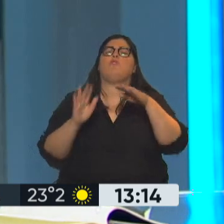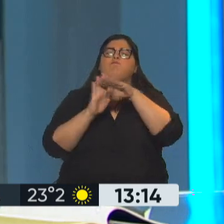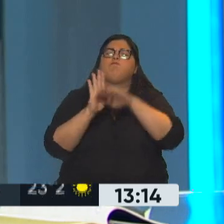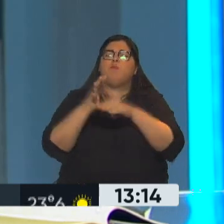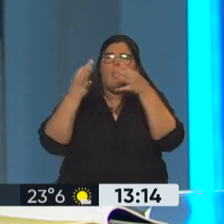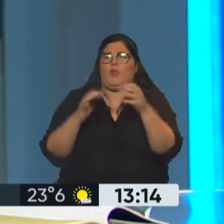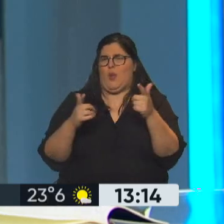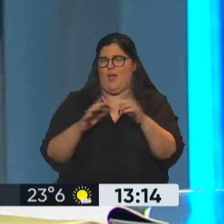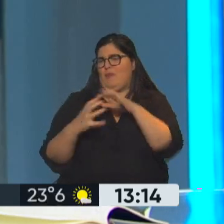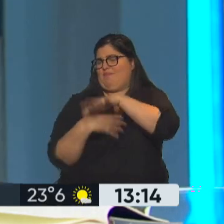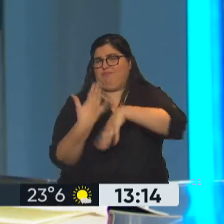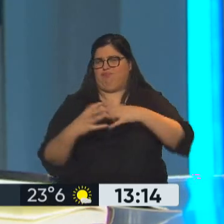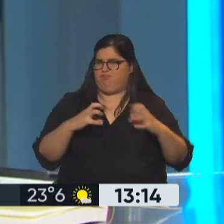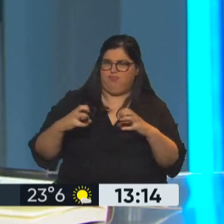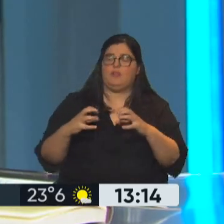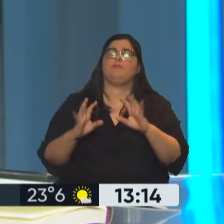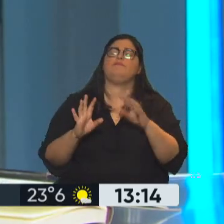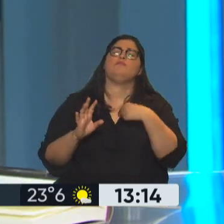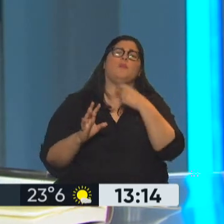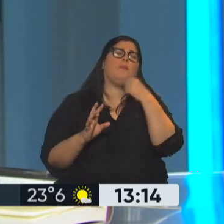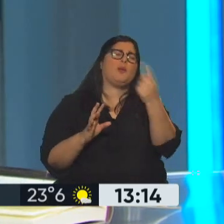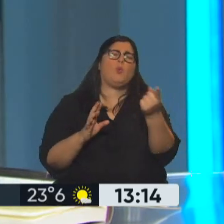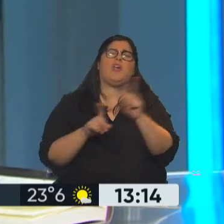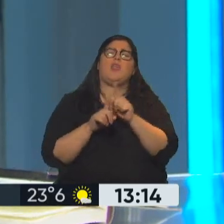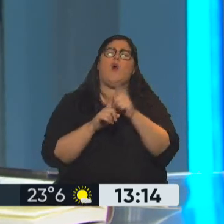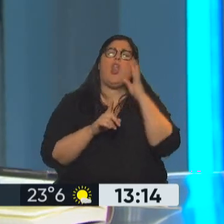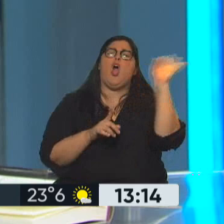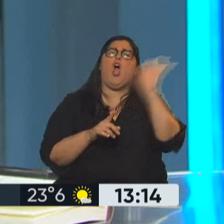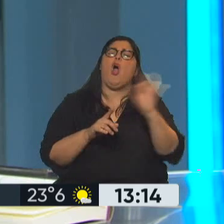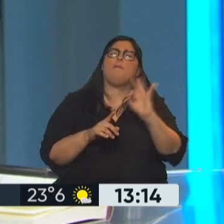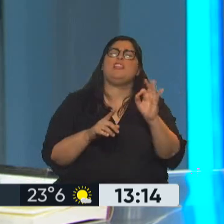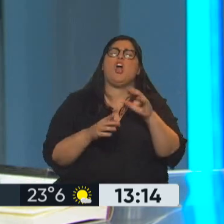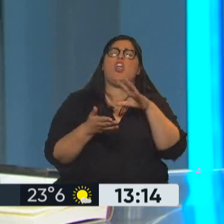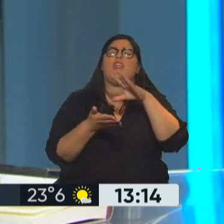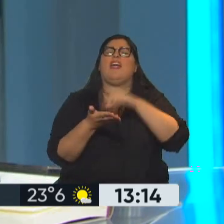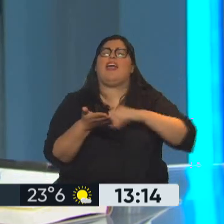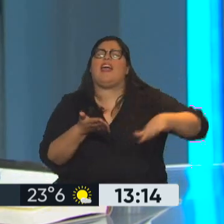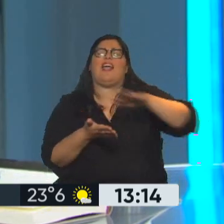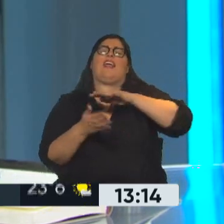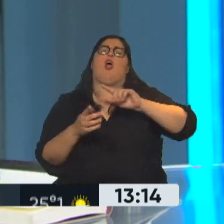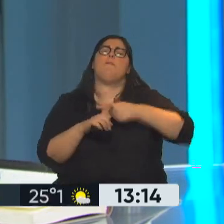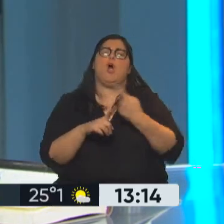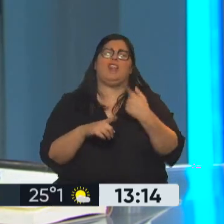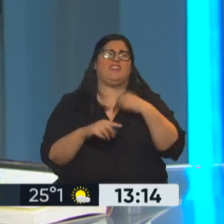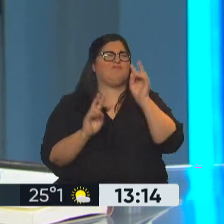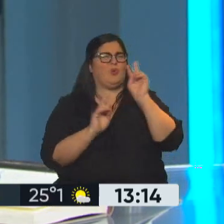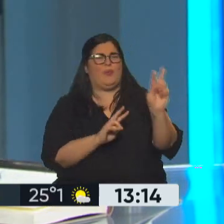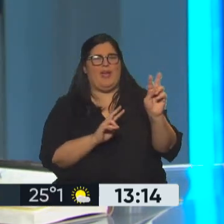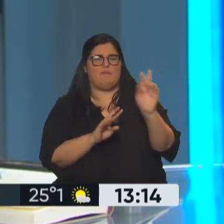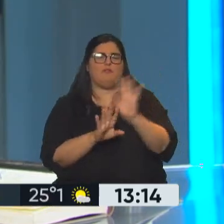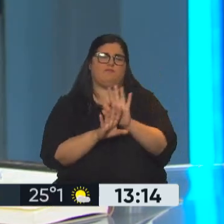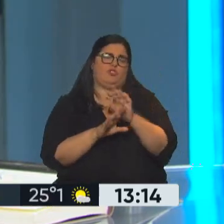te quería preguntar respecto a los posicionamientos geopolíticos, ¿no? Hay una suerte de caricatura que nos llega también a nosotros, que te la